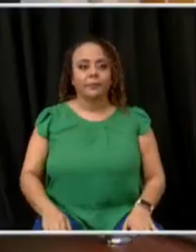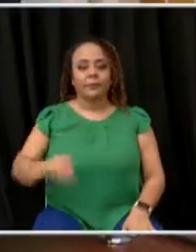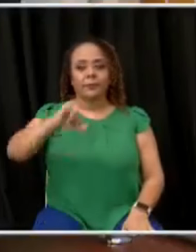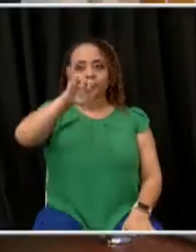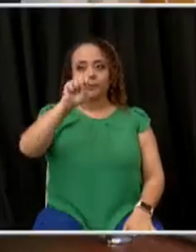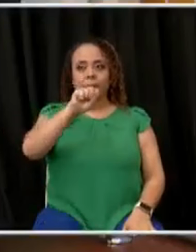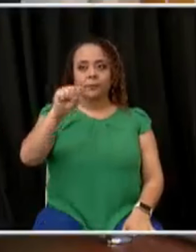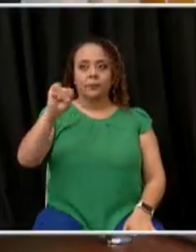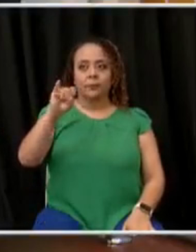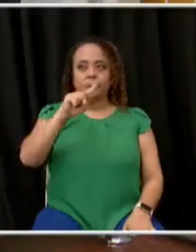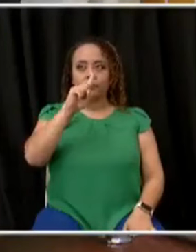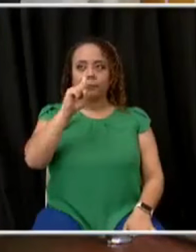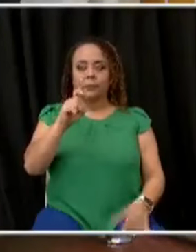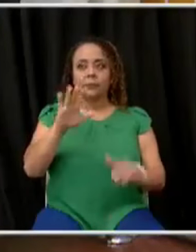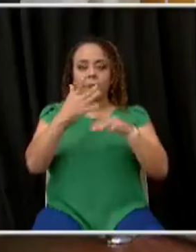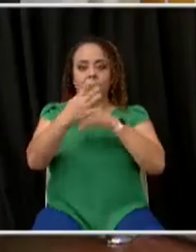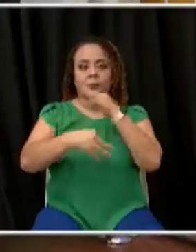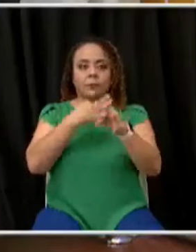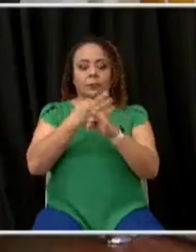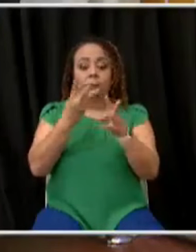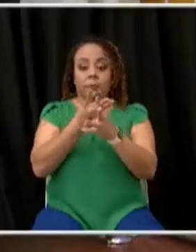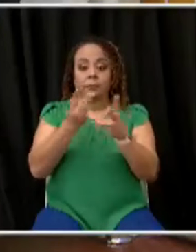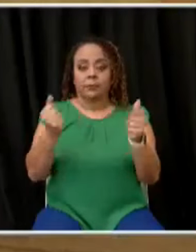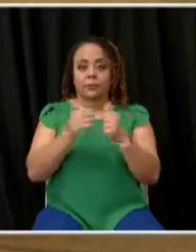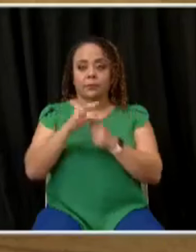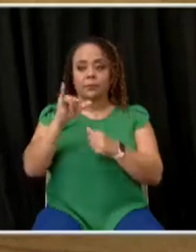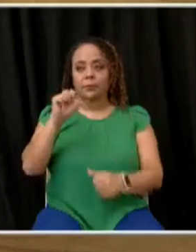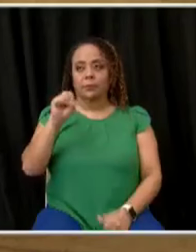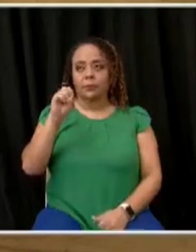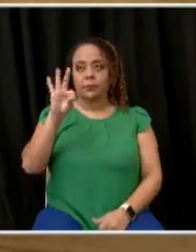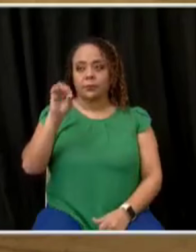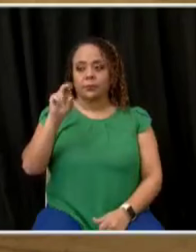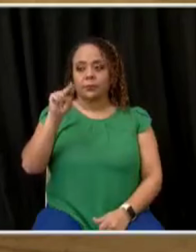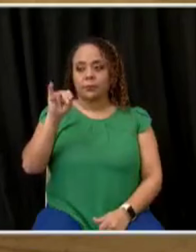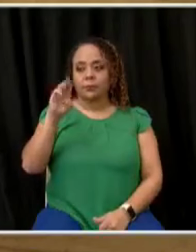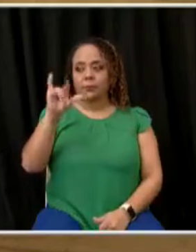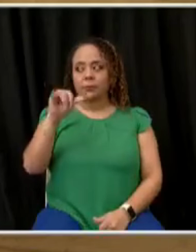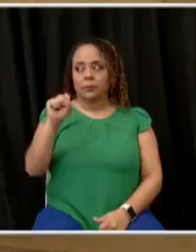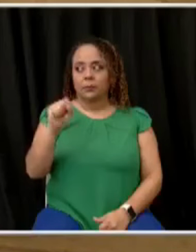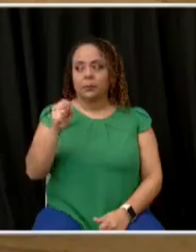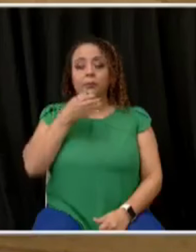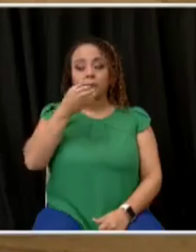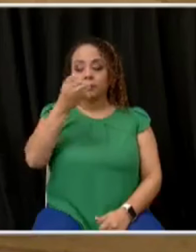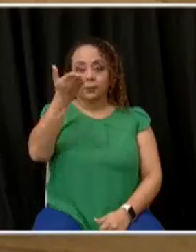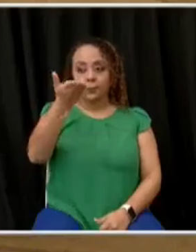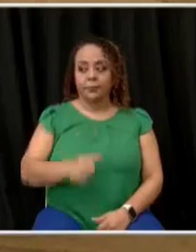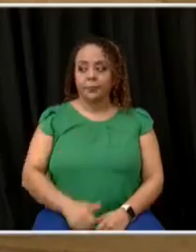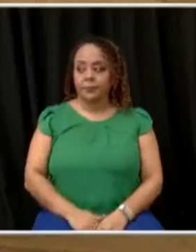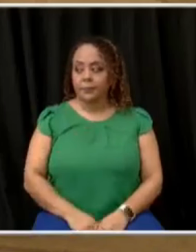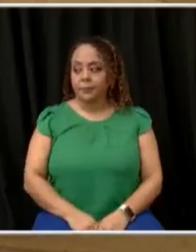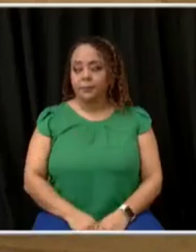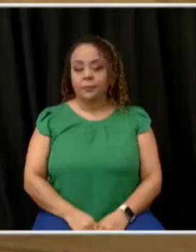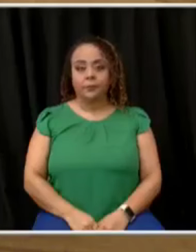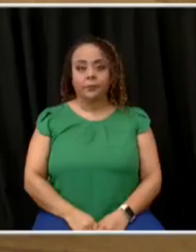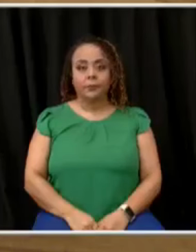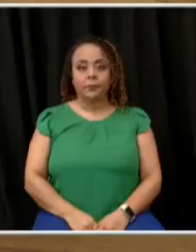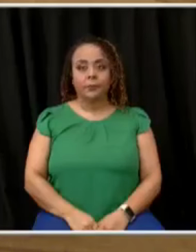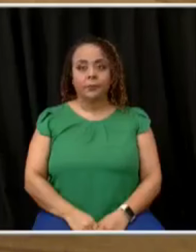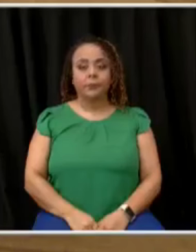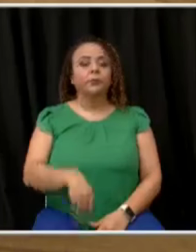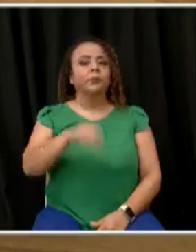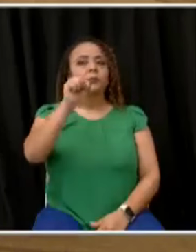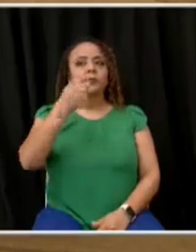nos pregunta, ¿qué tipo de soluciones isotónicas nos recomendaría, doctor? Si bien es